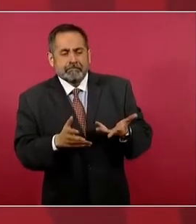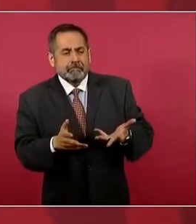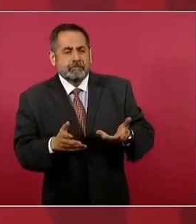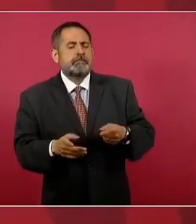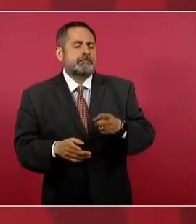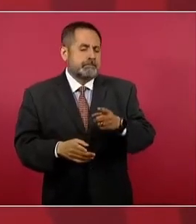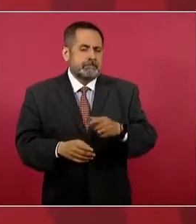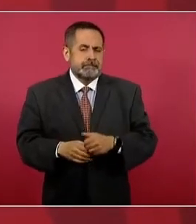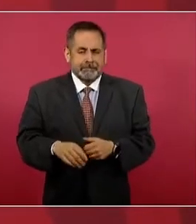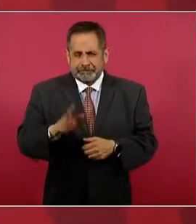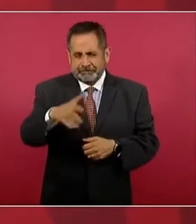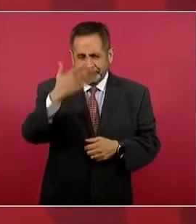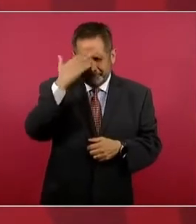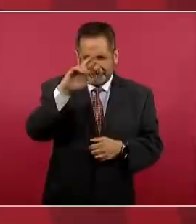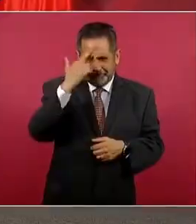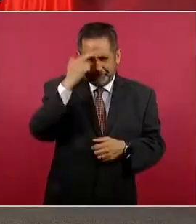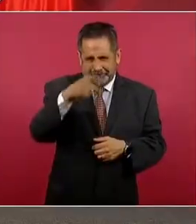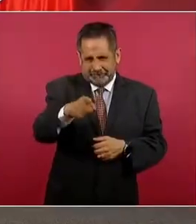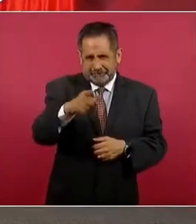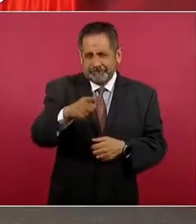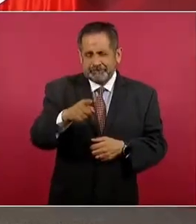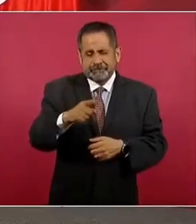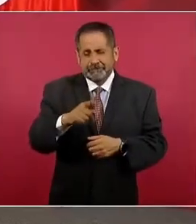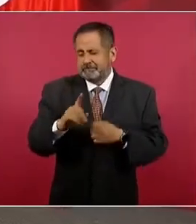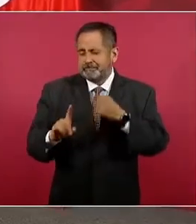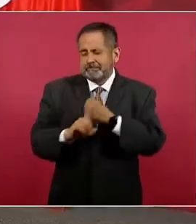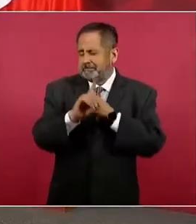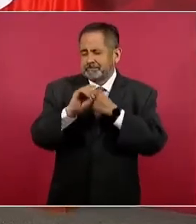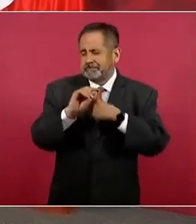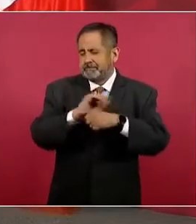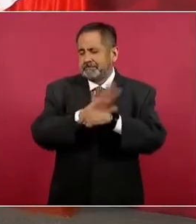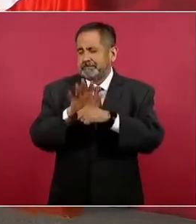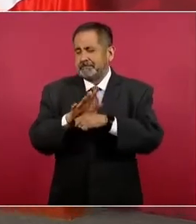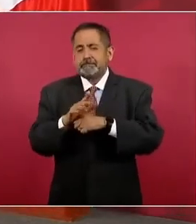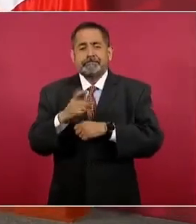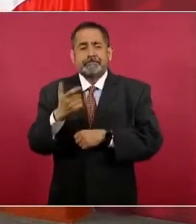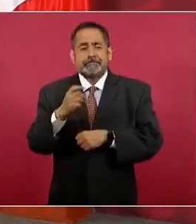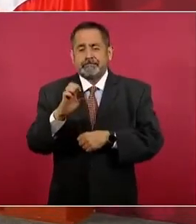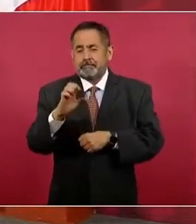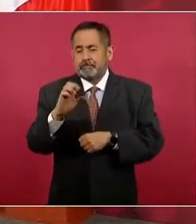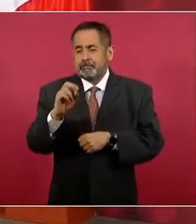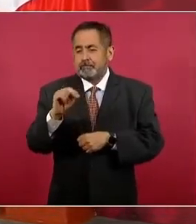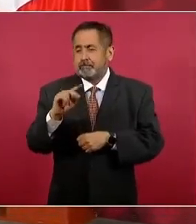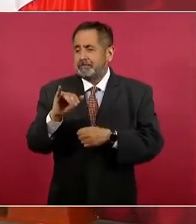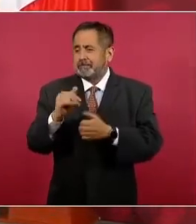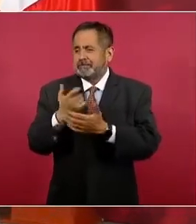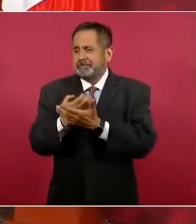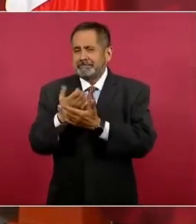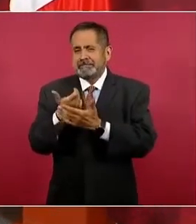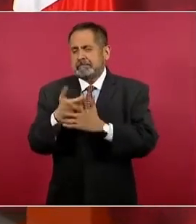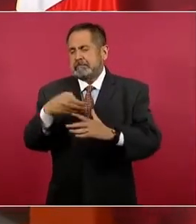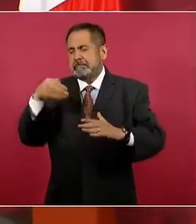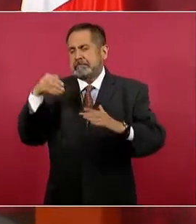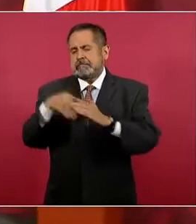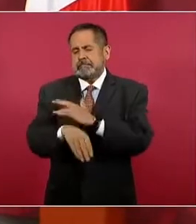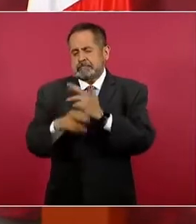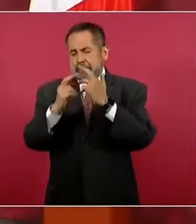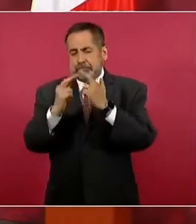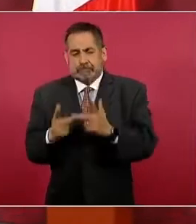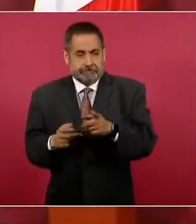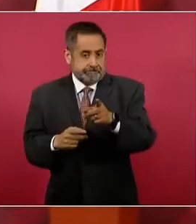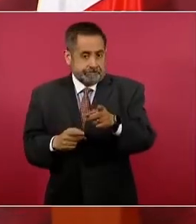cuando se nos cayó por completo la economía. Y estos pequeños